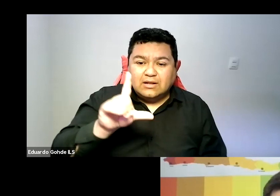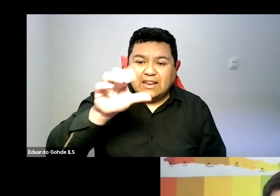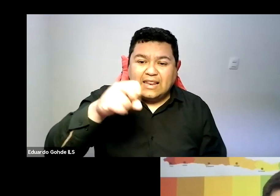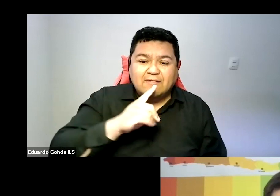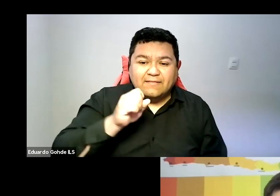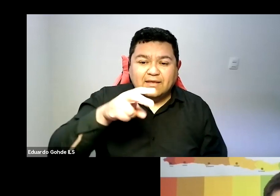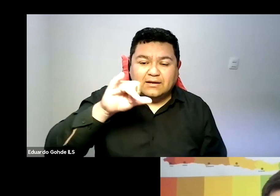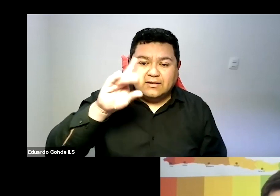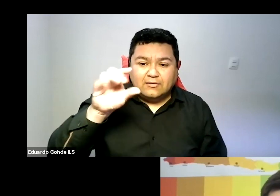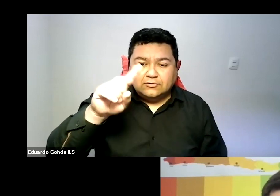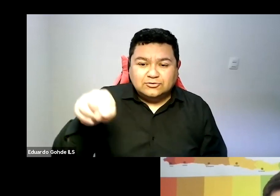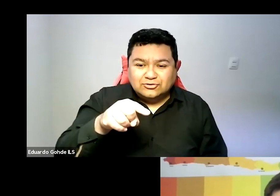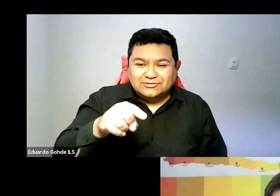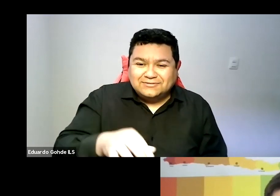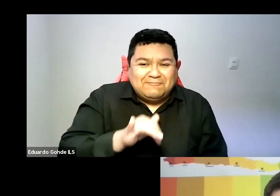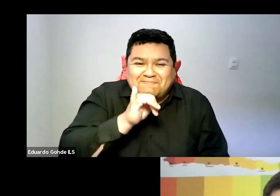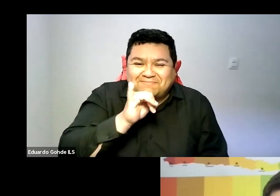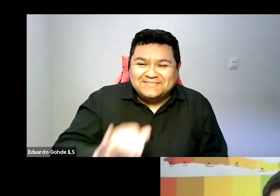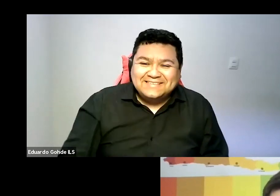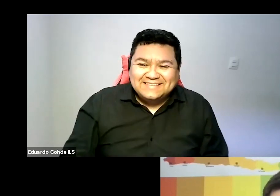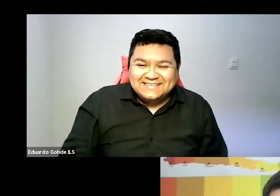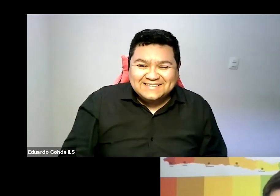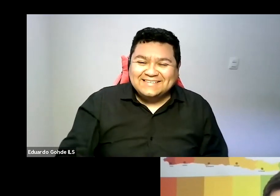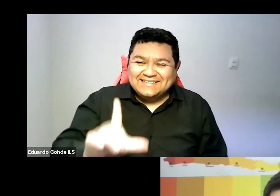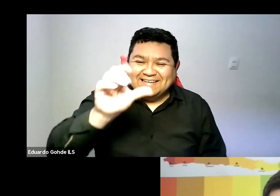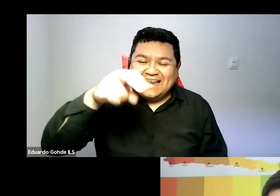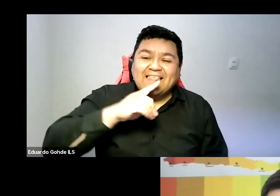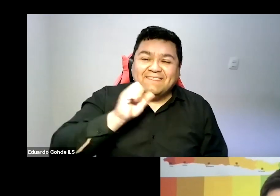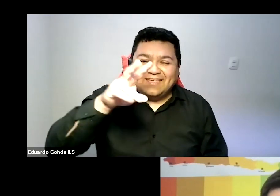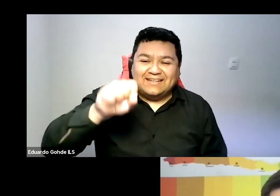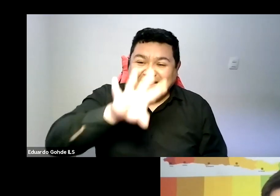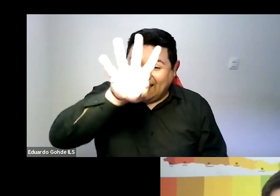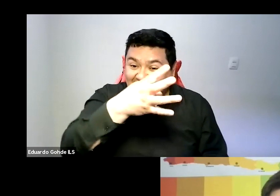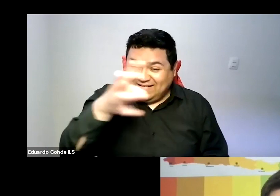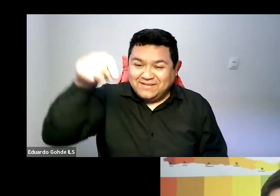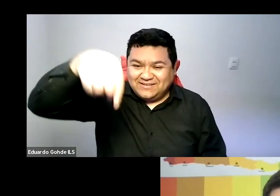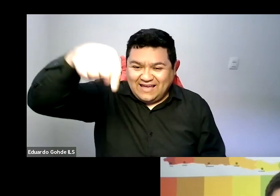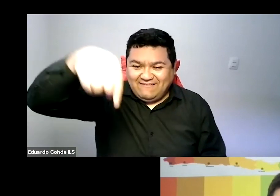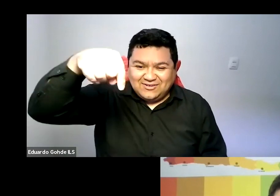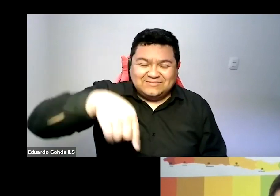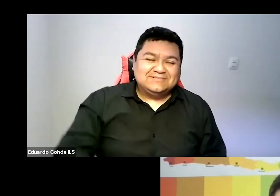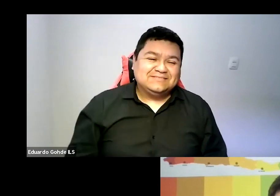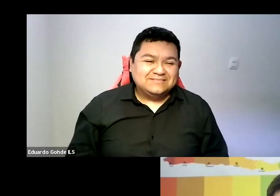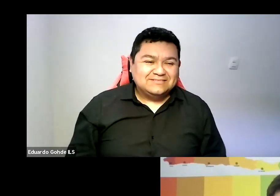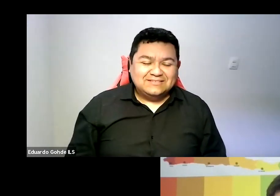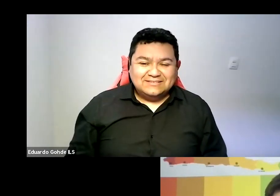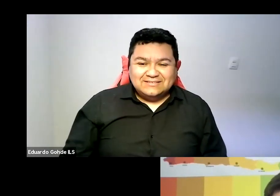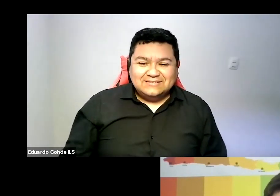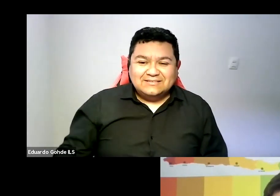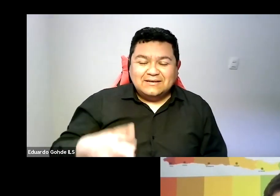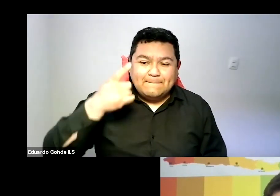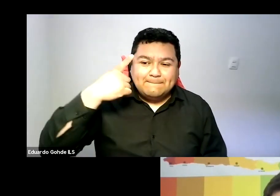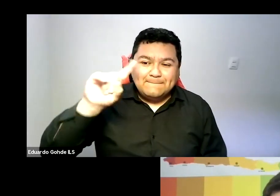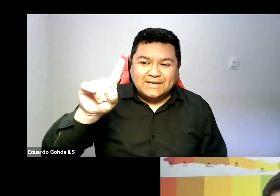lo quiero ver al intérprete. ¿Cuáles eran los lantánidos de la tabla periódica? Sin